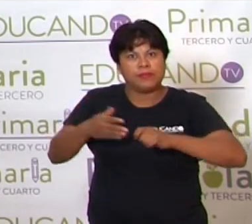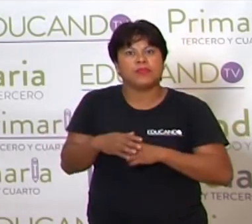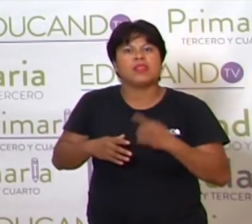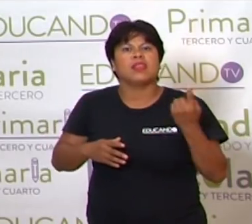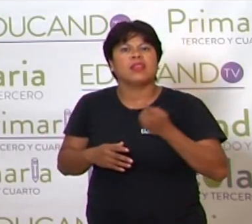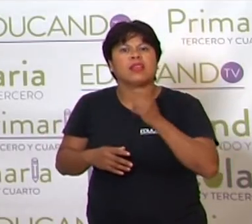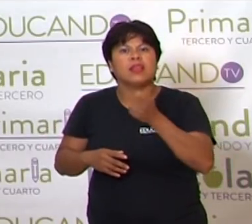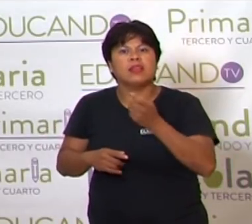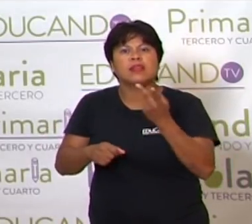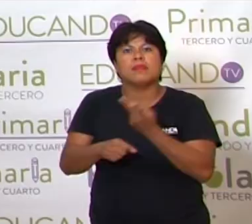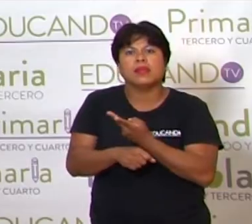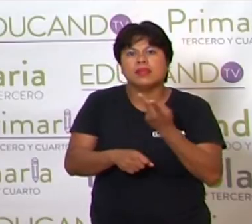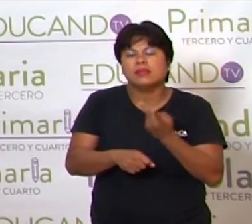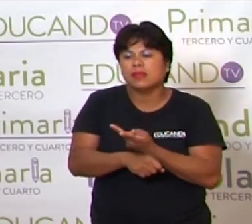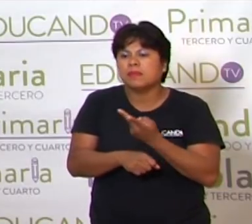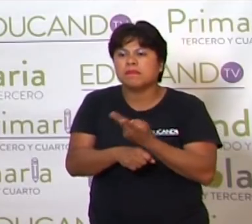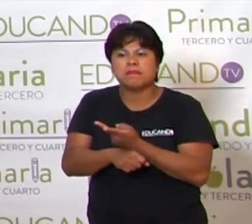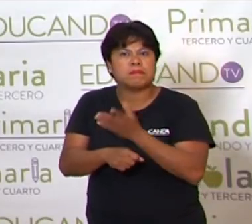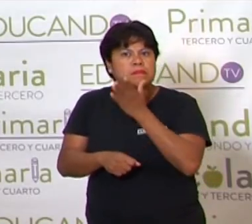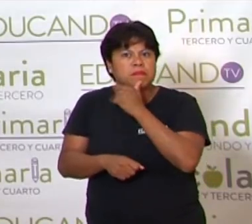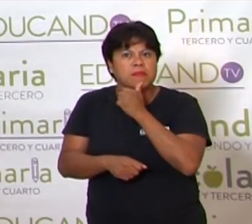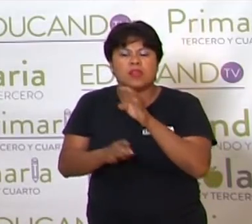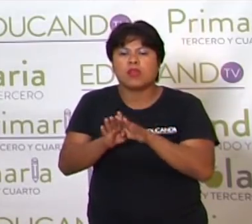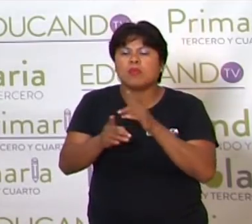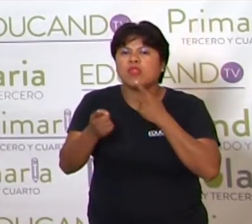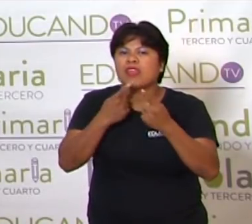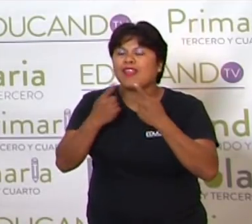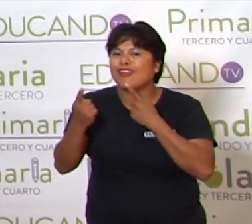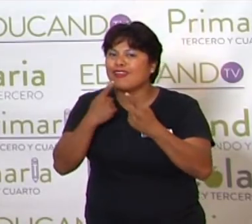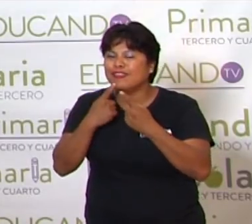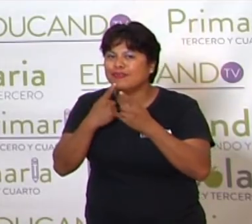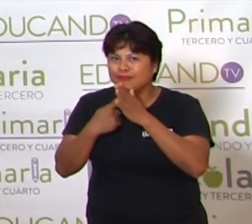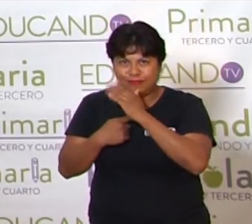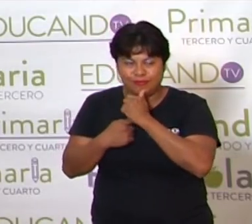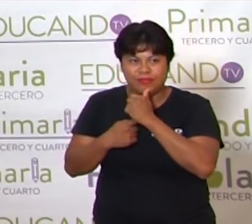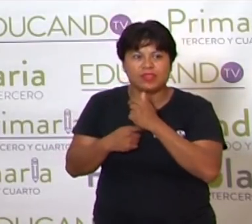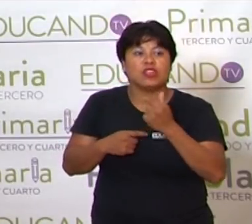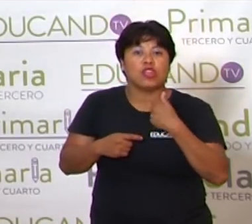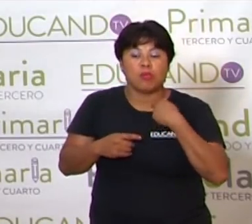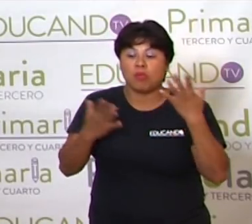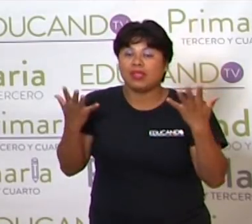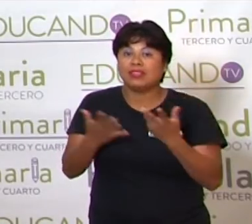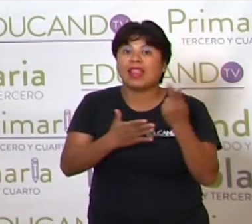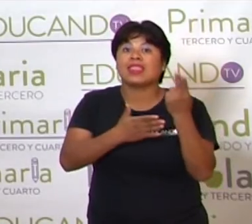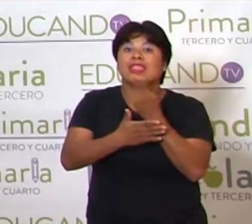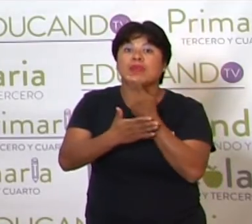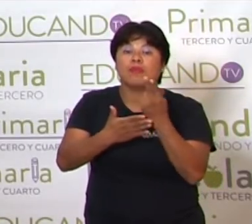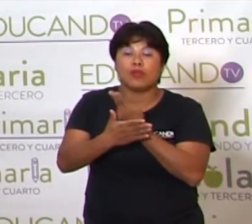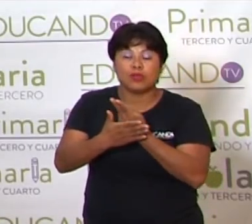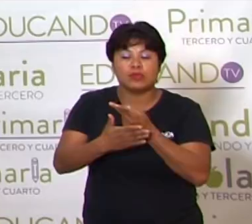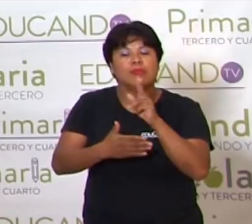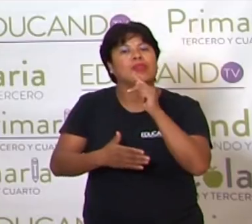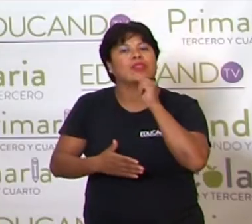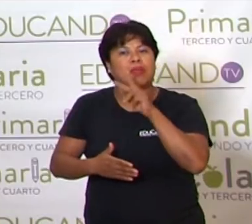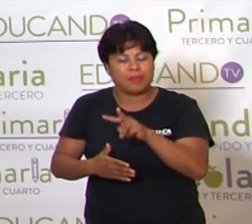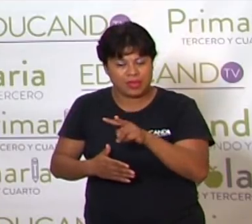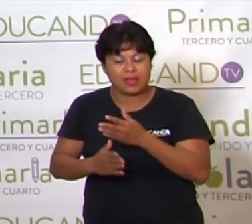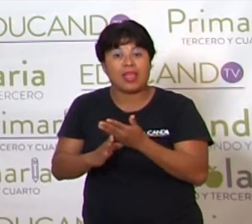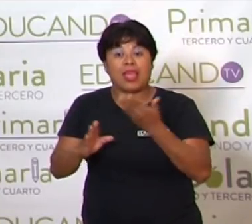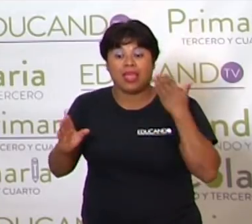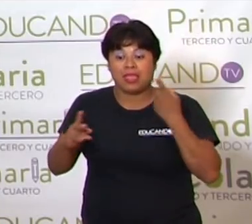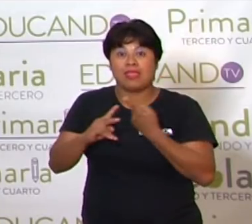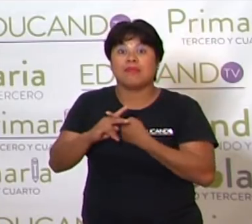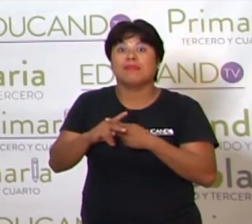que está aconteciendo, lo que no puede ir en los diálogos. Y voy a hacer dibujos. Pero también antes